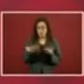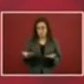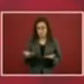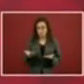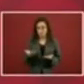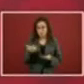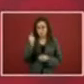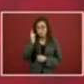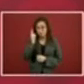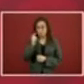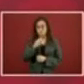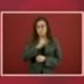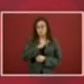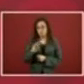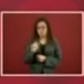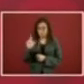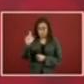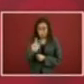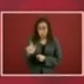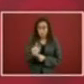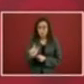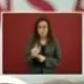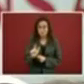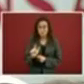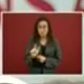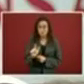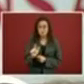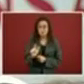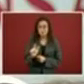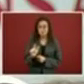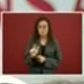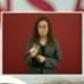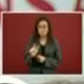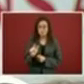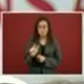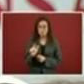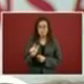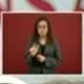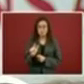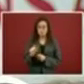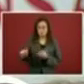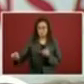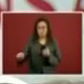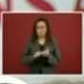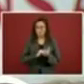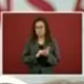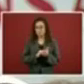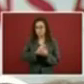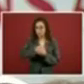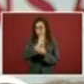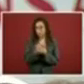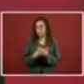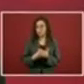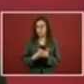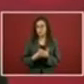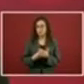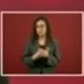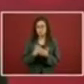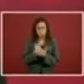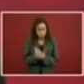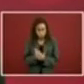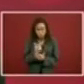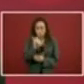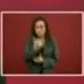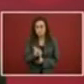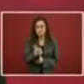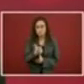de las denominadas mañaneras, la idea de ir generando informes trimestrales que puedan ir compartiendo con la población, con la ciudadanía,